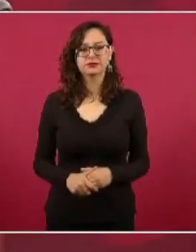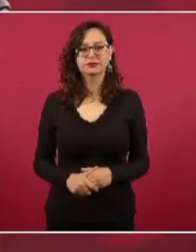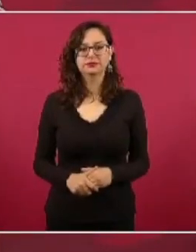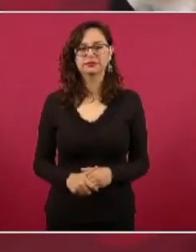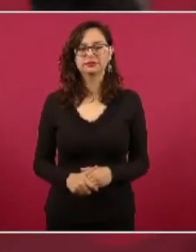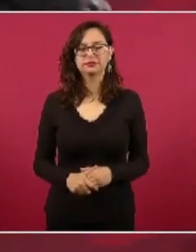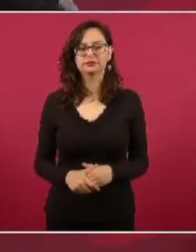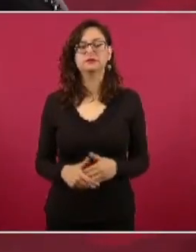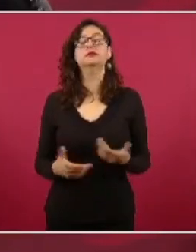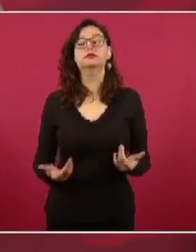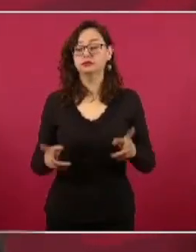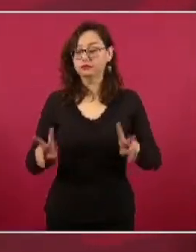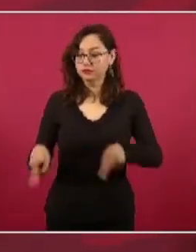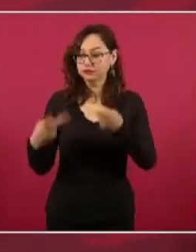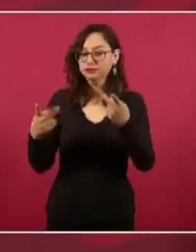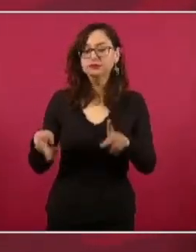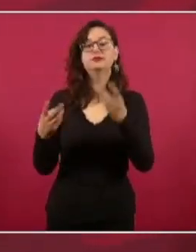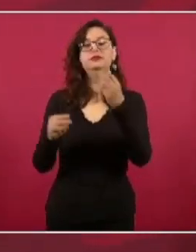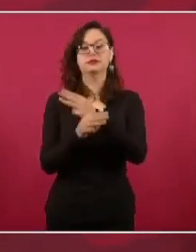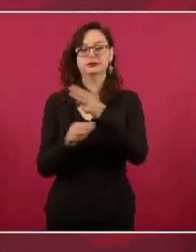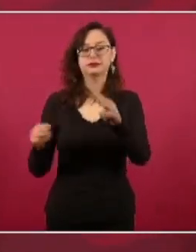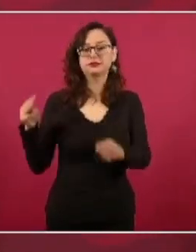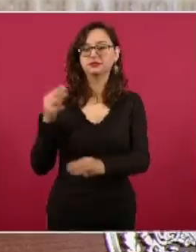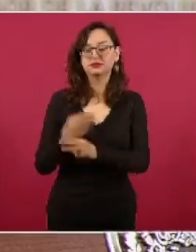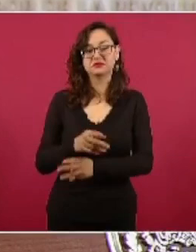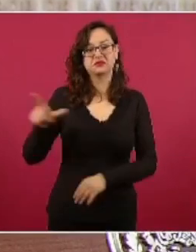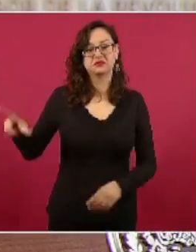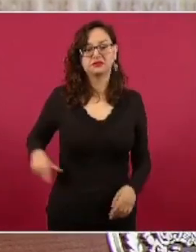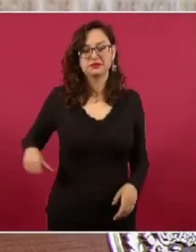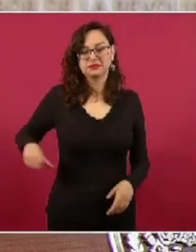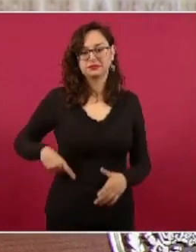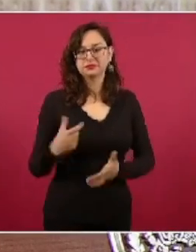de proveeduría al gobierno.